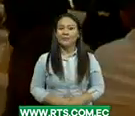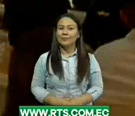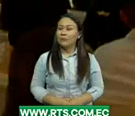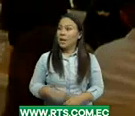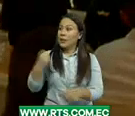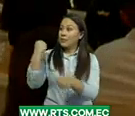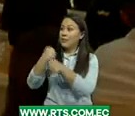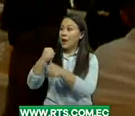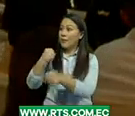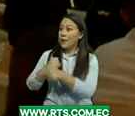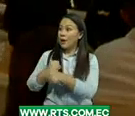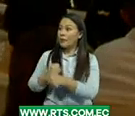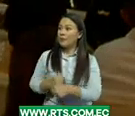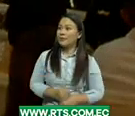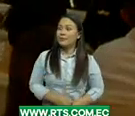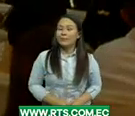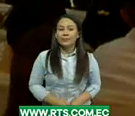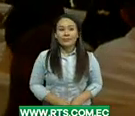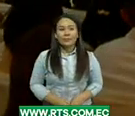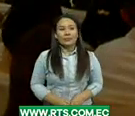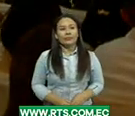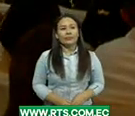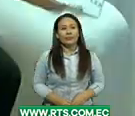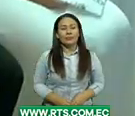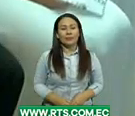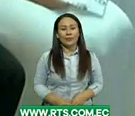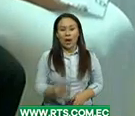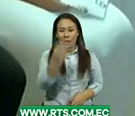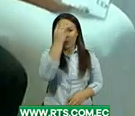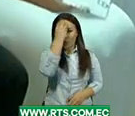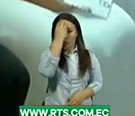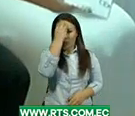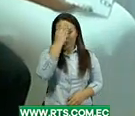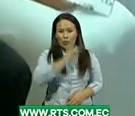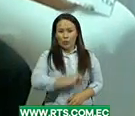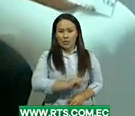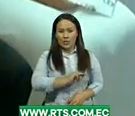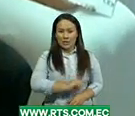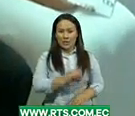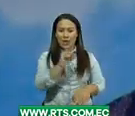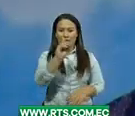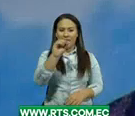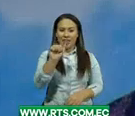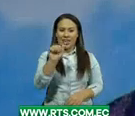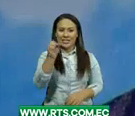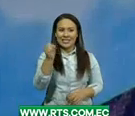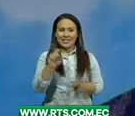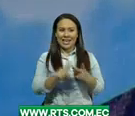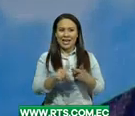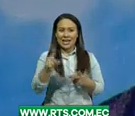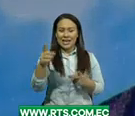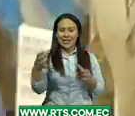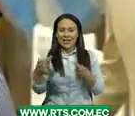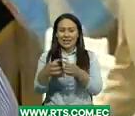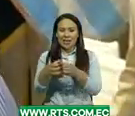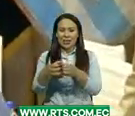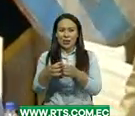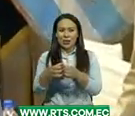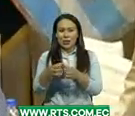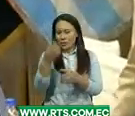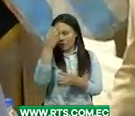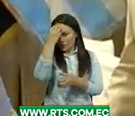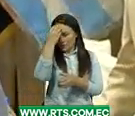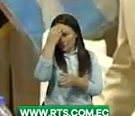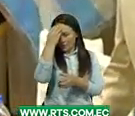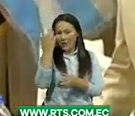en conjunto entre la Dirección de Acción Social y Educación del Cabildo Guayaquileño y el Centro Ecuatoriano Norteamericano. Como todas las personas